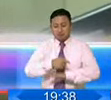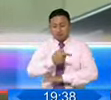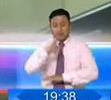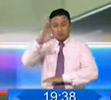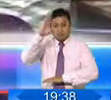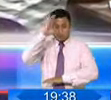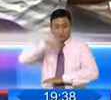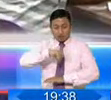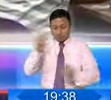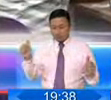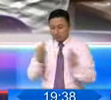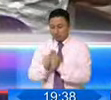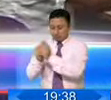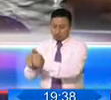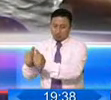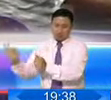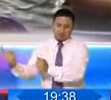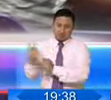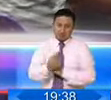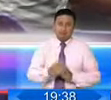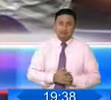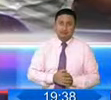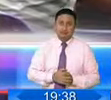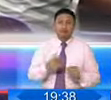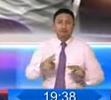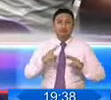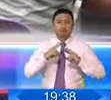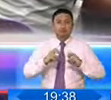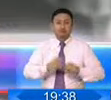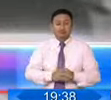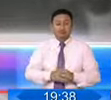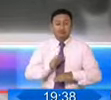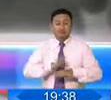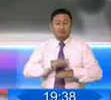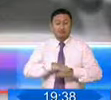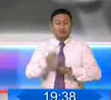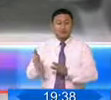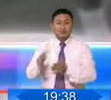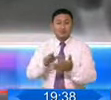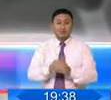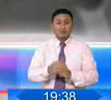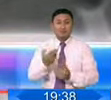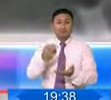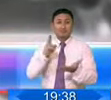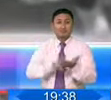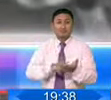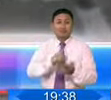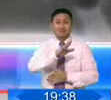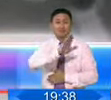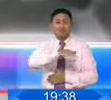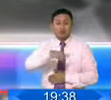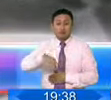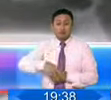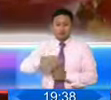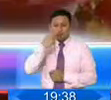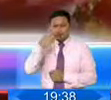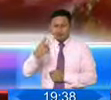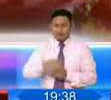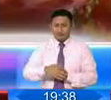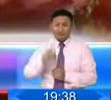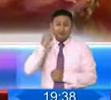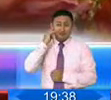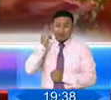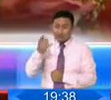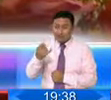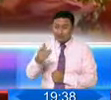la fuerza pública. A la investigación por el supuesto delito de homicidio culposo, se suma una carta entregada por los alumnos que observaron lo que le hicieron a la